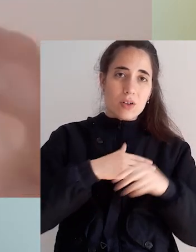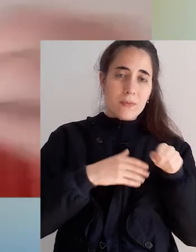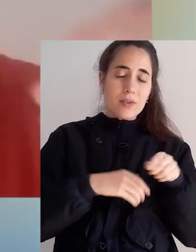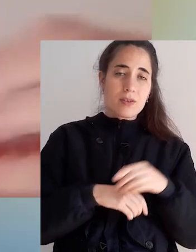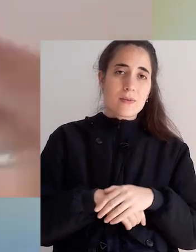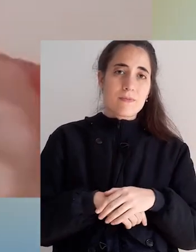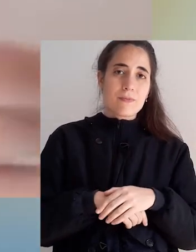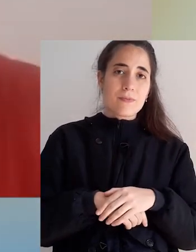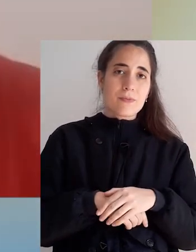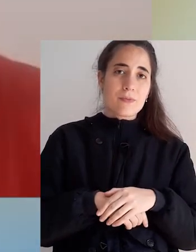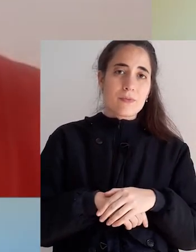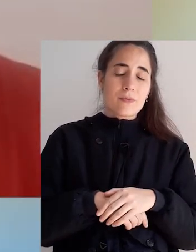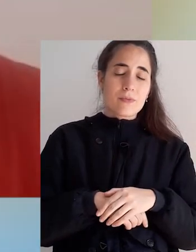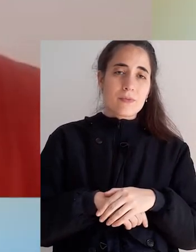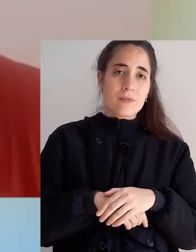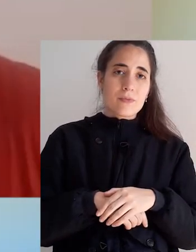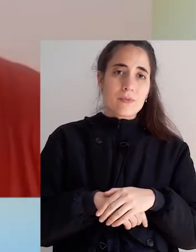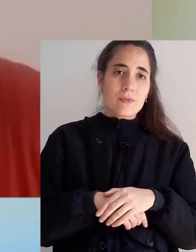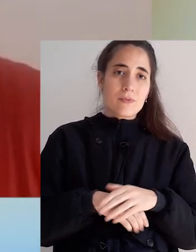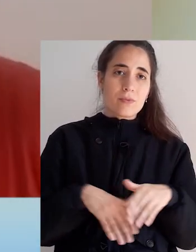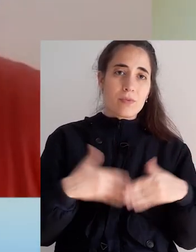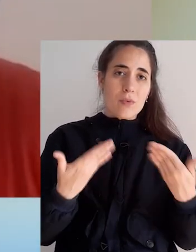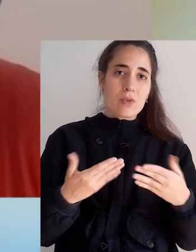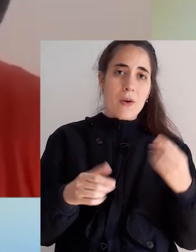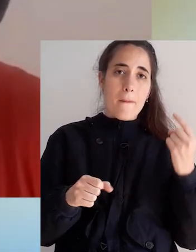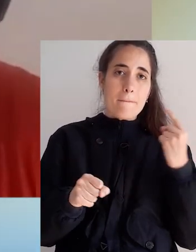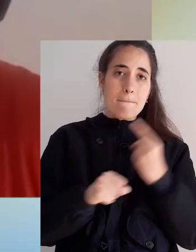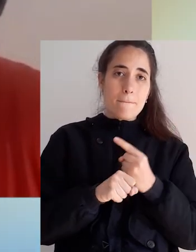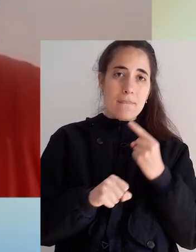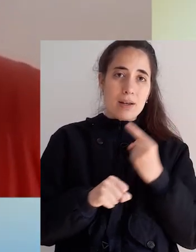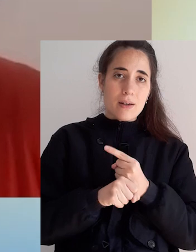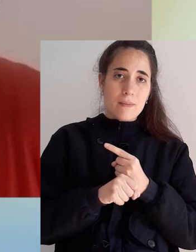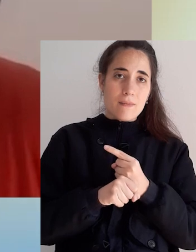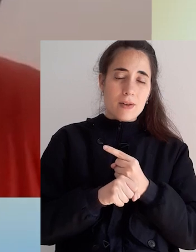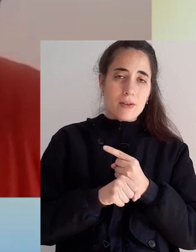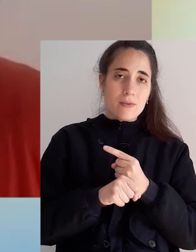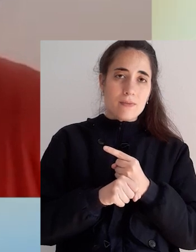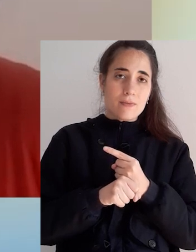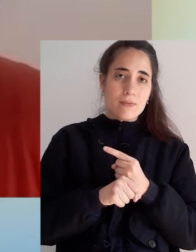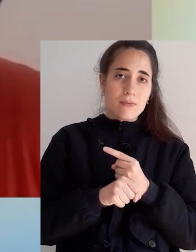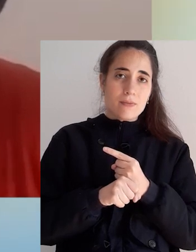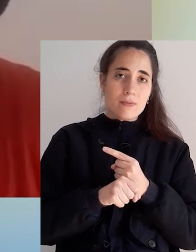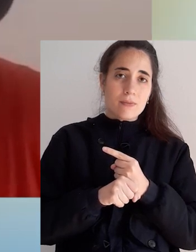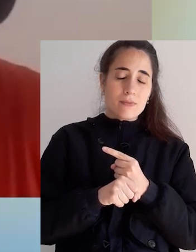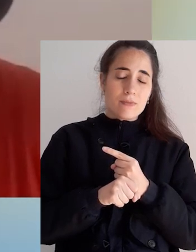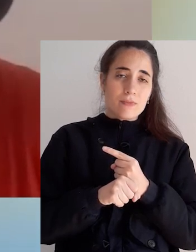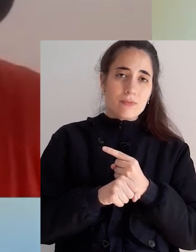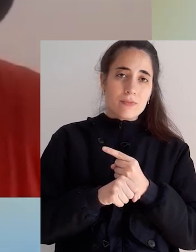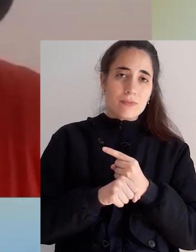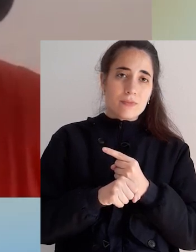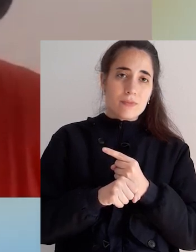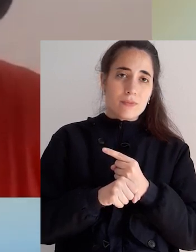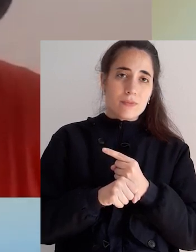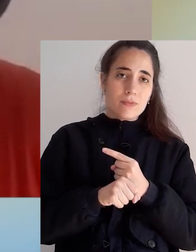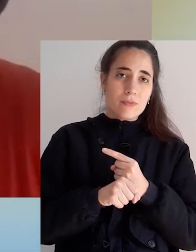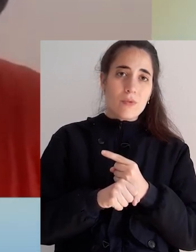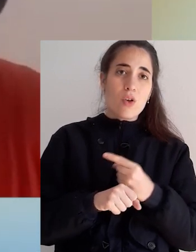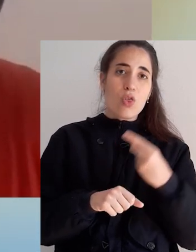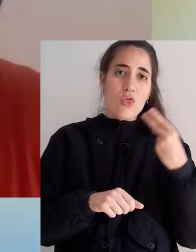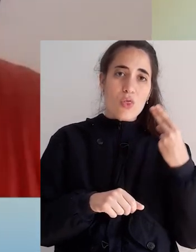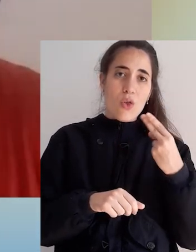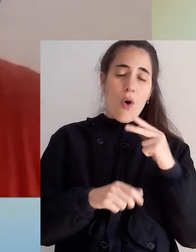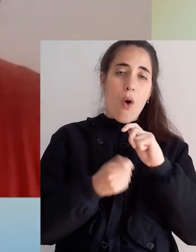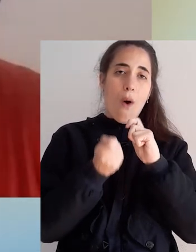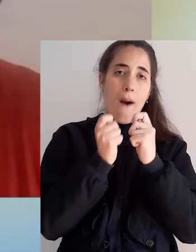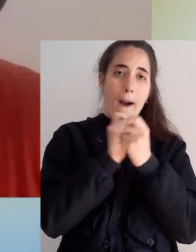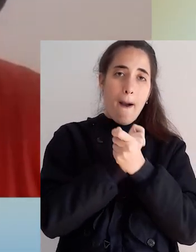Sabemos que queremos separar salud y discapacidad. Así que, bueno, uno de los artículos